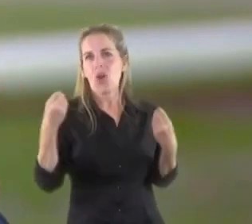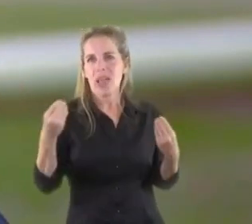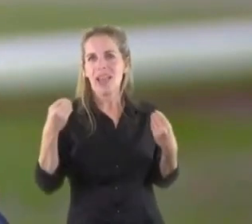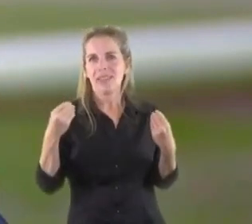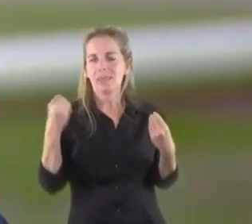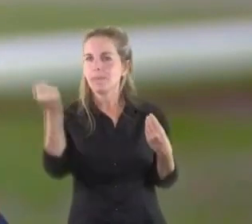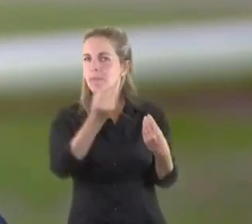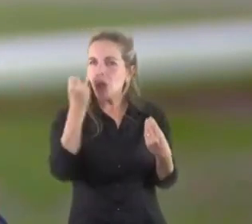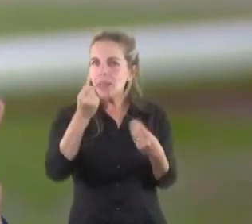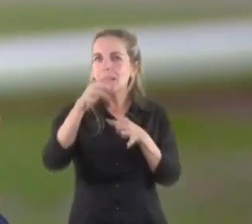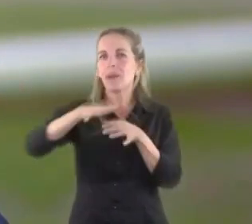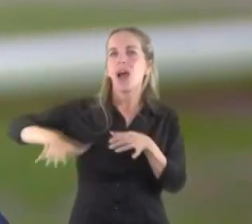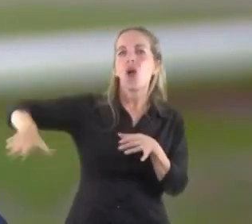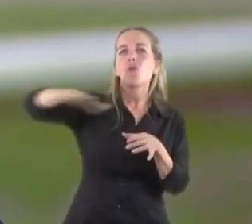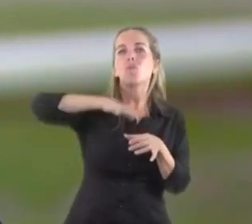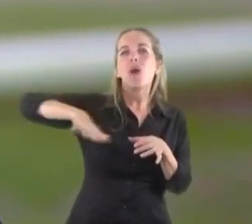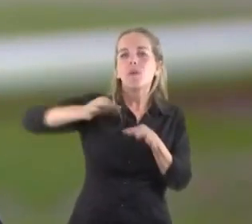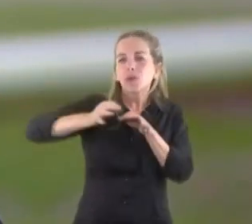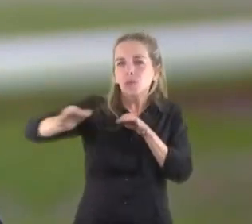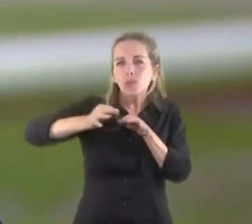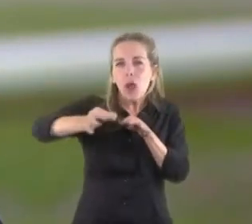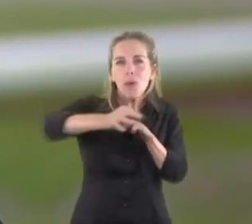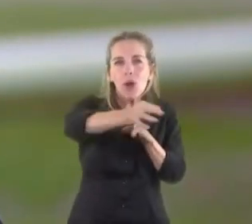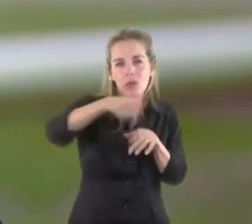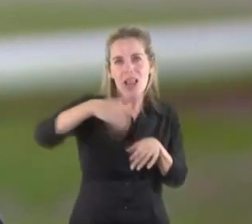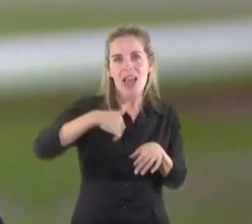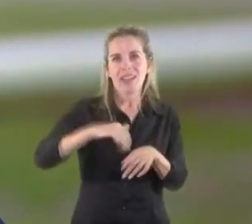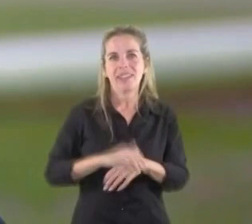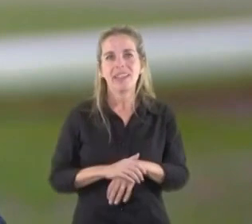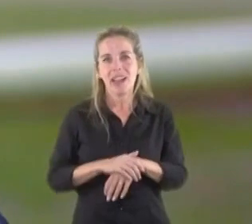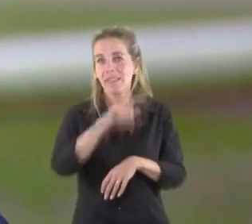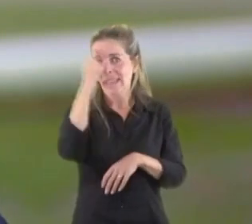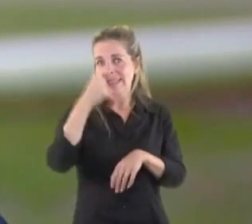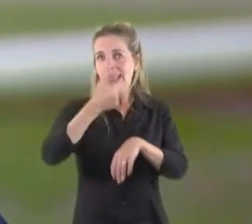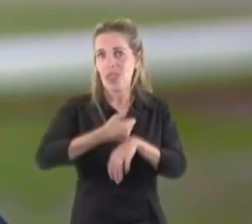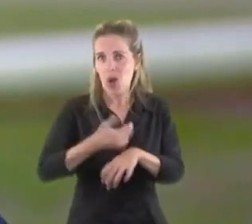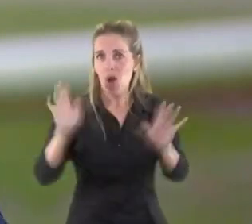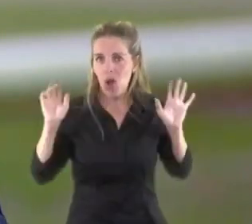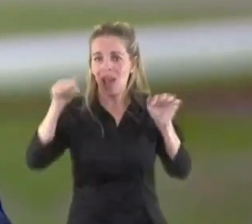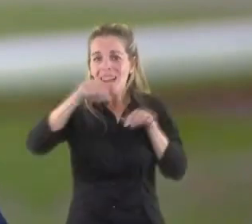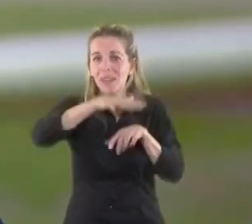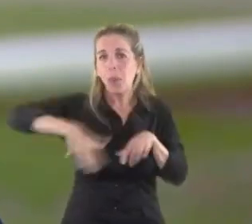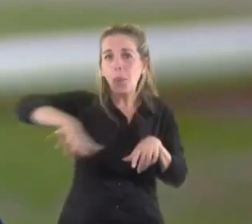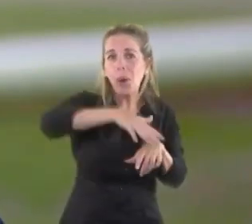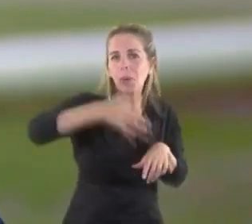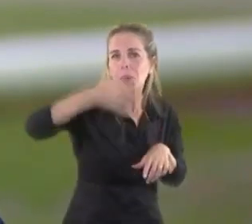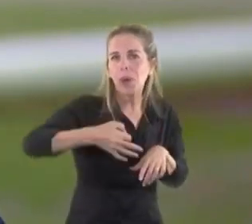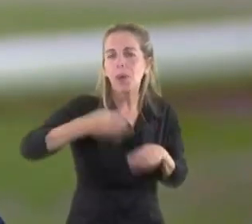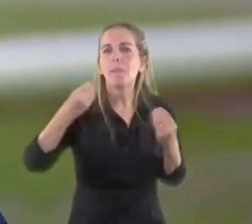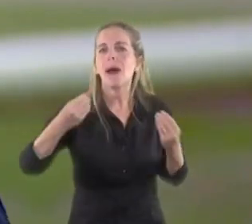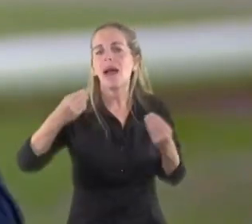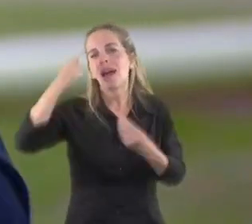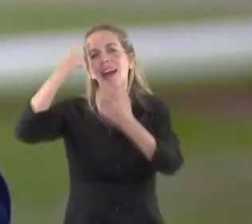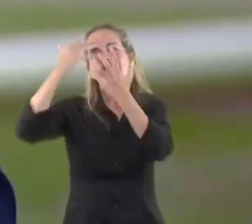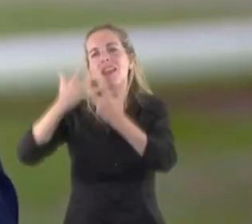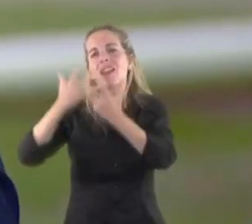para esas comunidades aisladas que tiene la Argentina. Es un buen lugar para reflexionar sobre